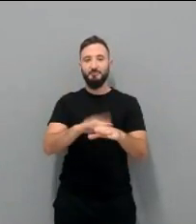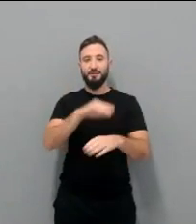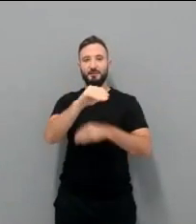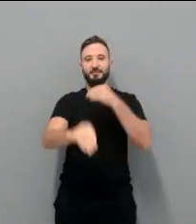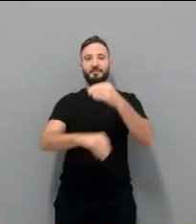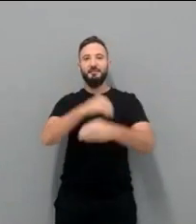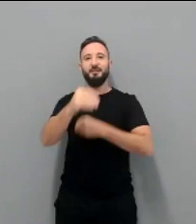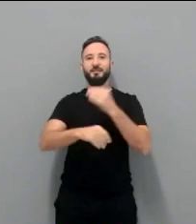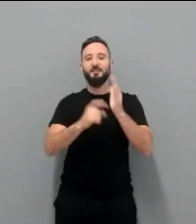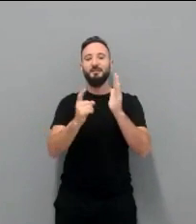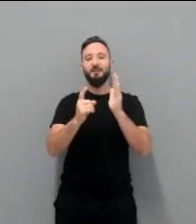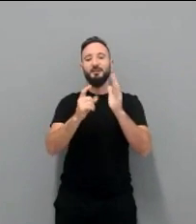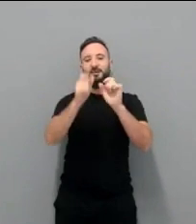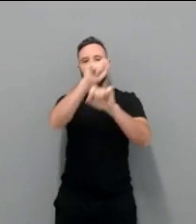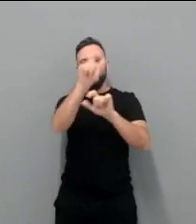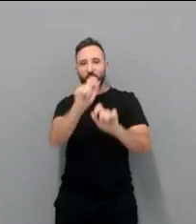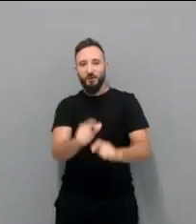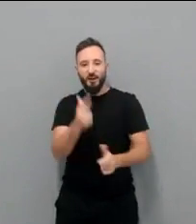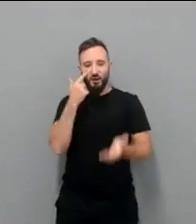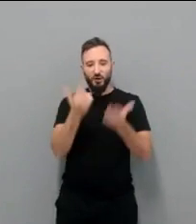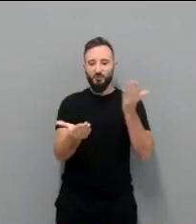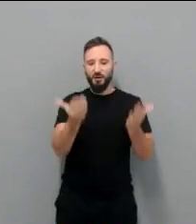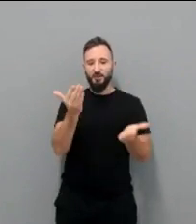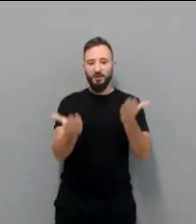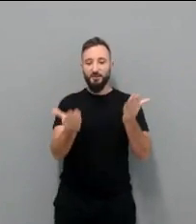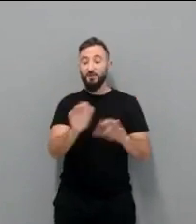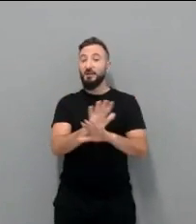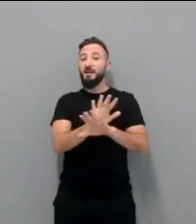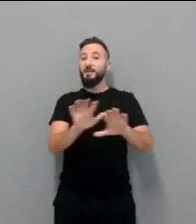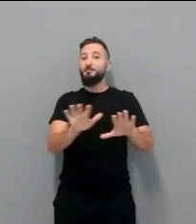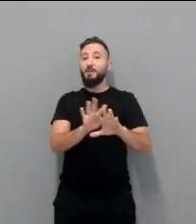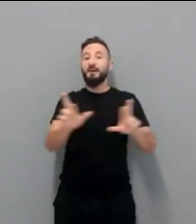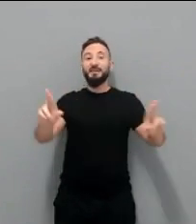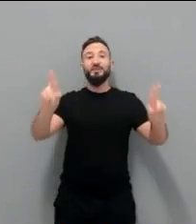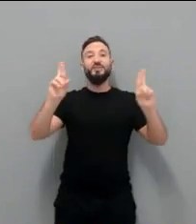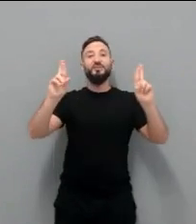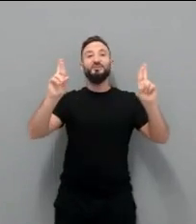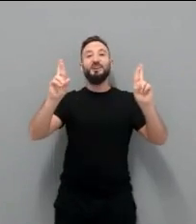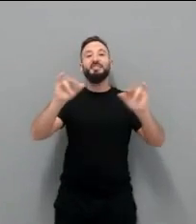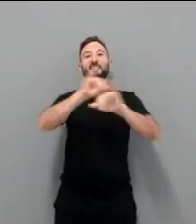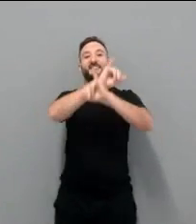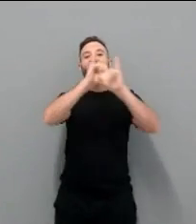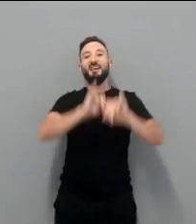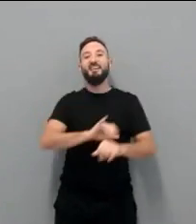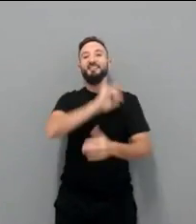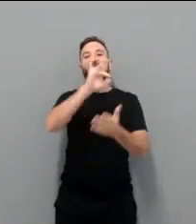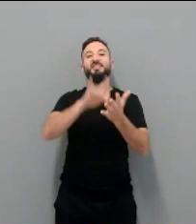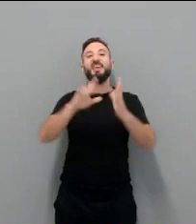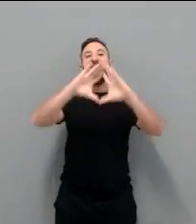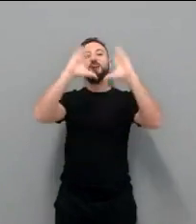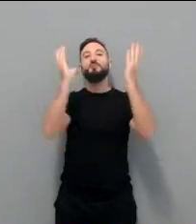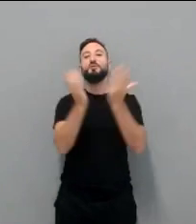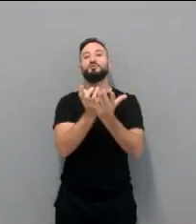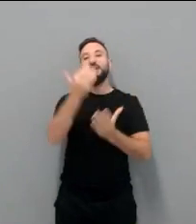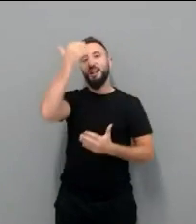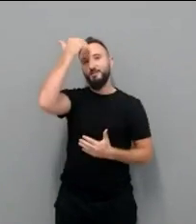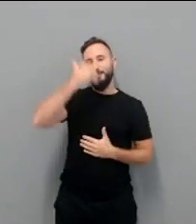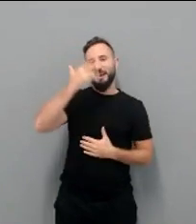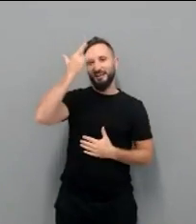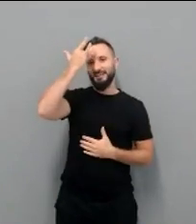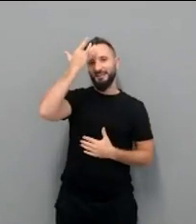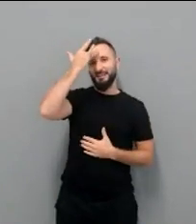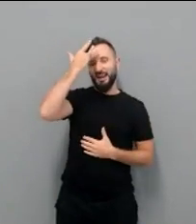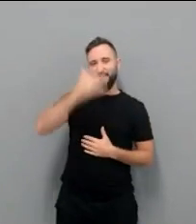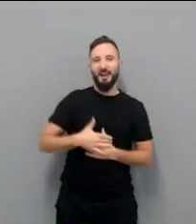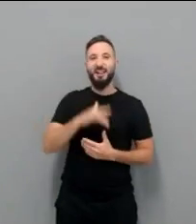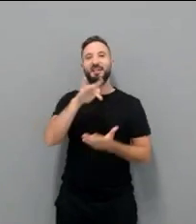el formulario de valoración. Y nada, desearos que paséis un feliz Día Mundial de la Parálisis Cerebral por el